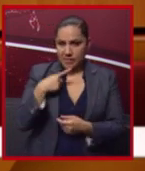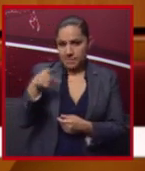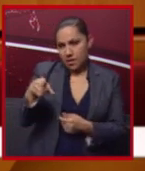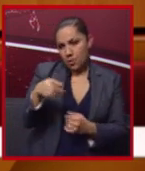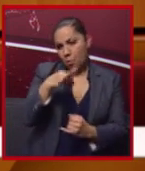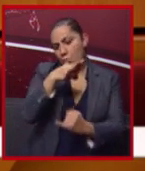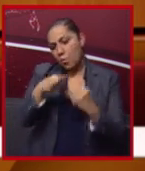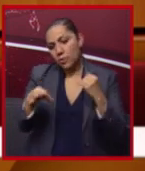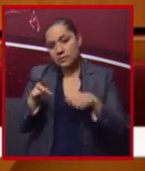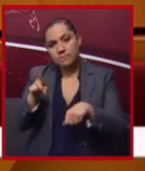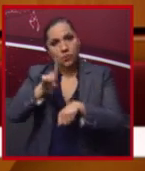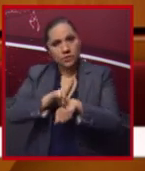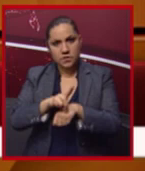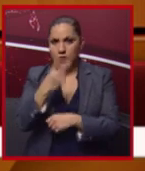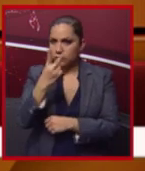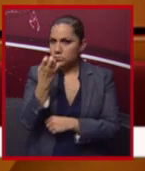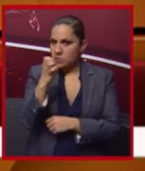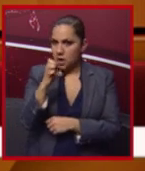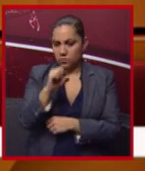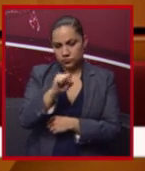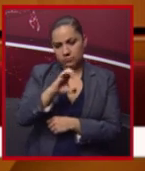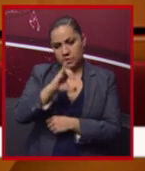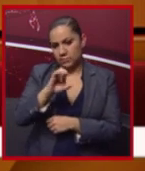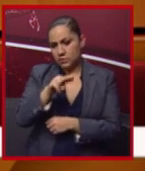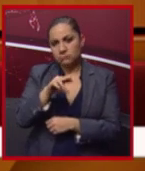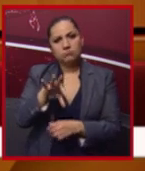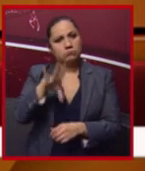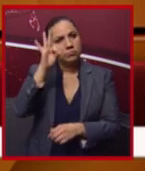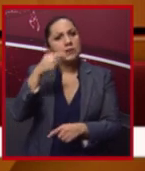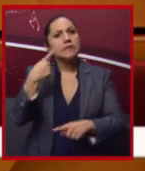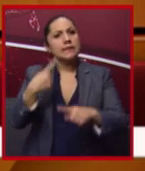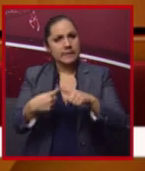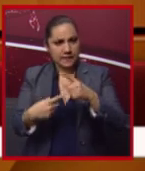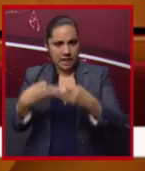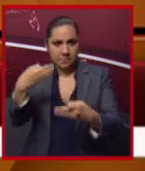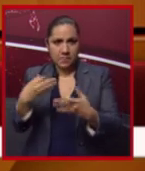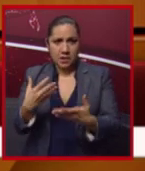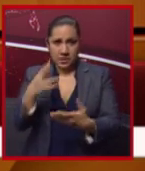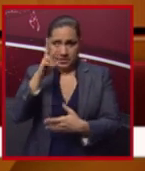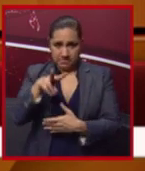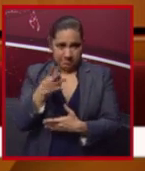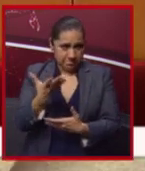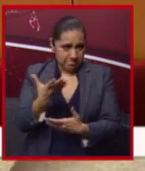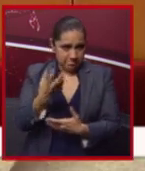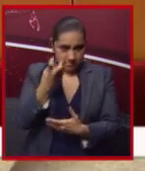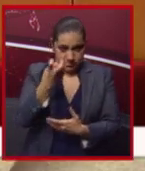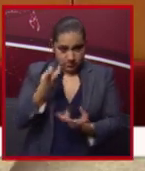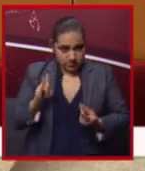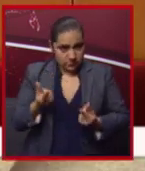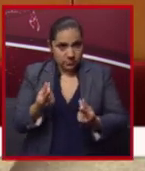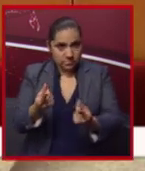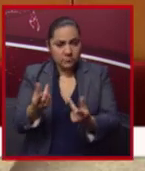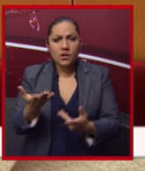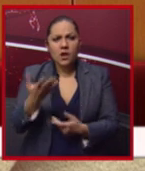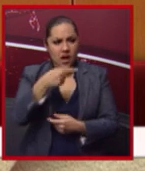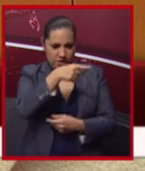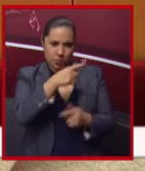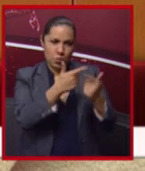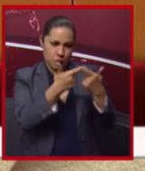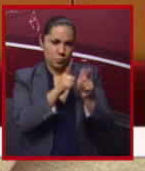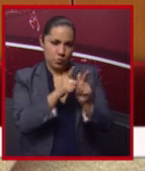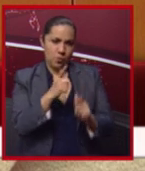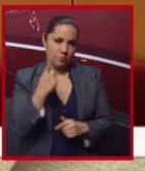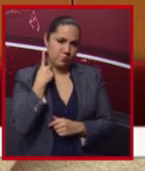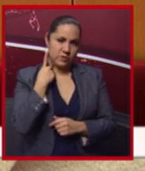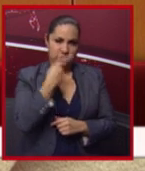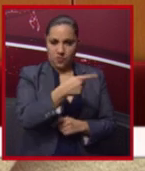de Justicia de la Nación, y necesitamos tener, o más bien necesita el partido en el poder, tener un ministro más afín para